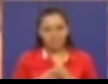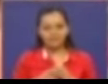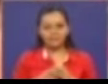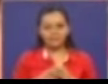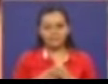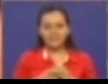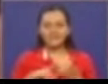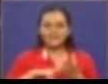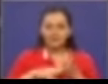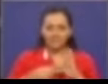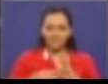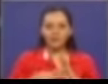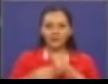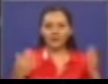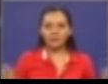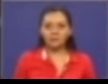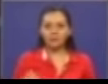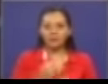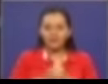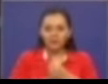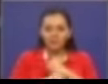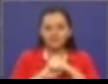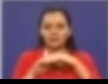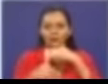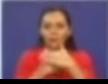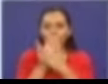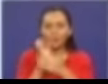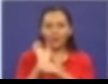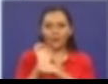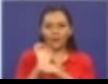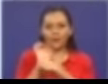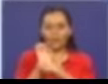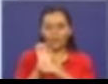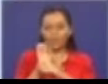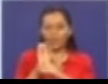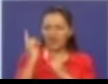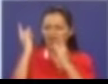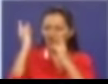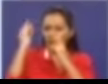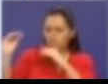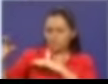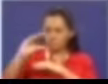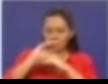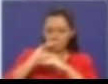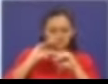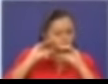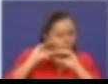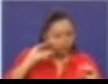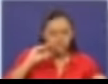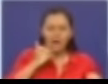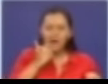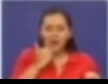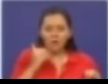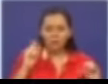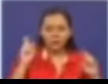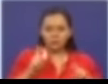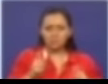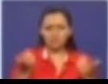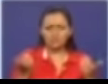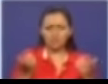la patria. Que aquellos que nacen en cuna de oro contribuyan un poco con aquellos que jamás van a recibir un centavo de